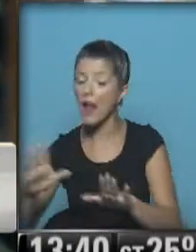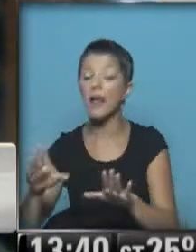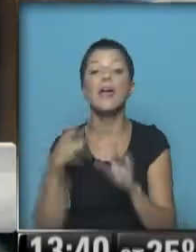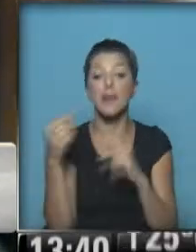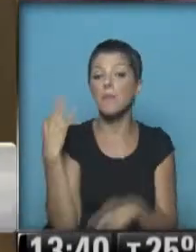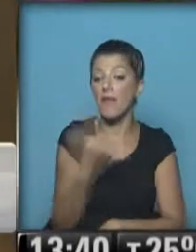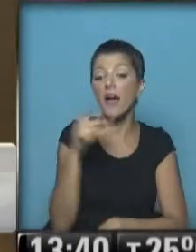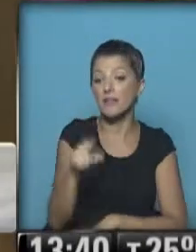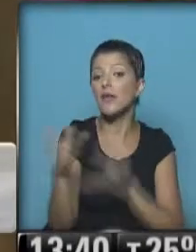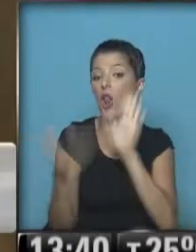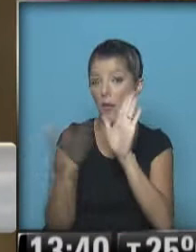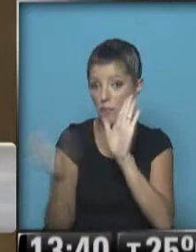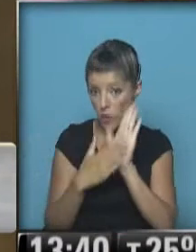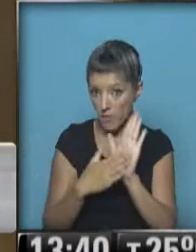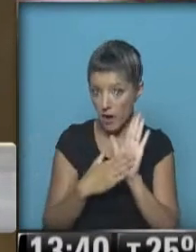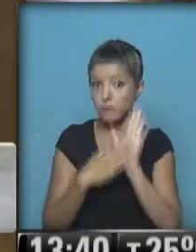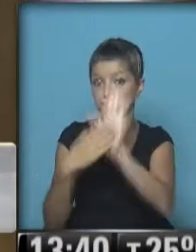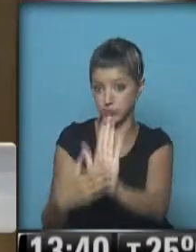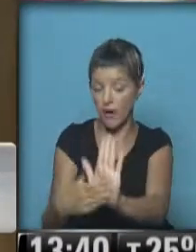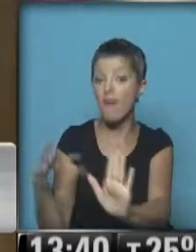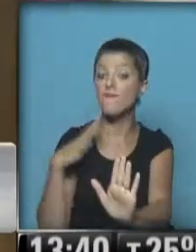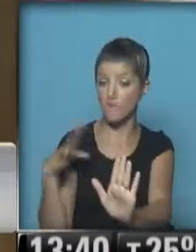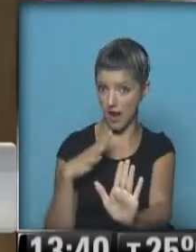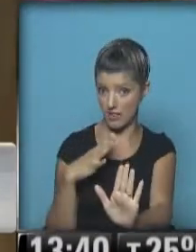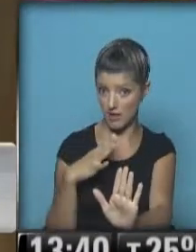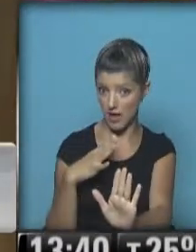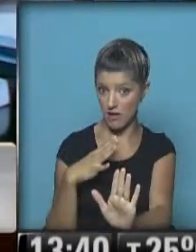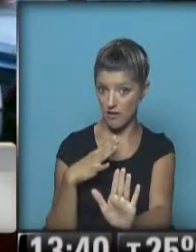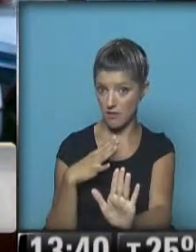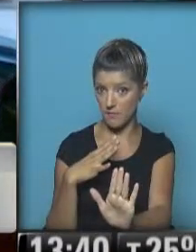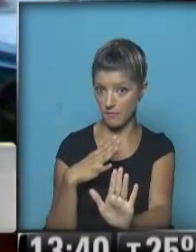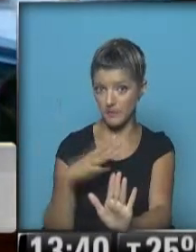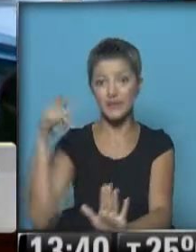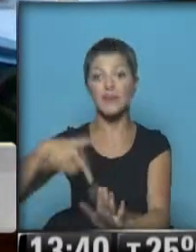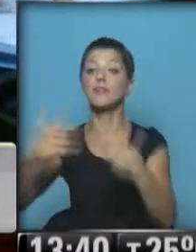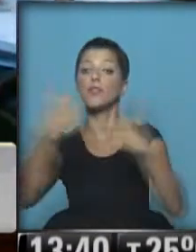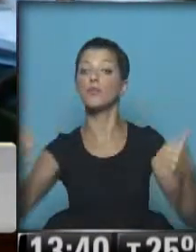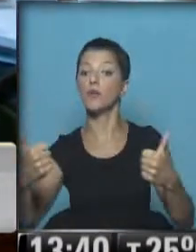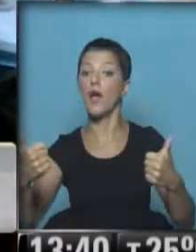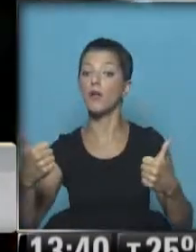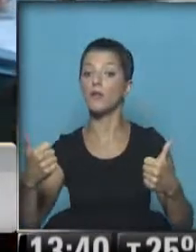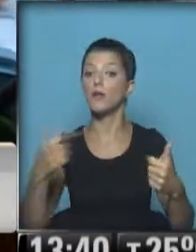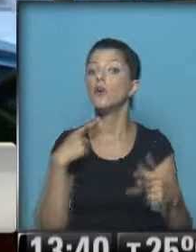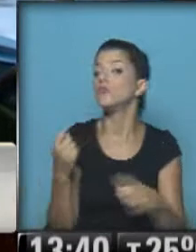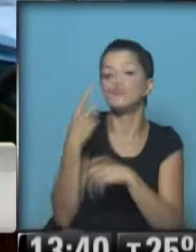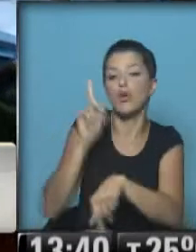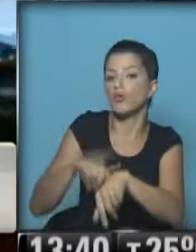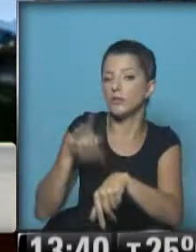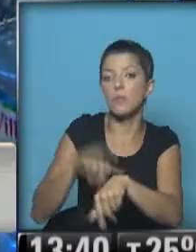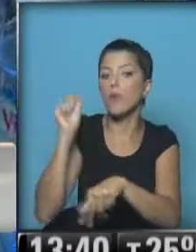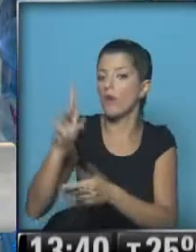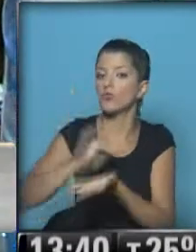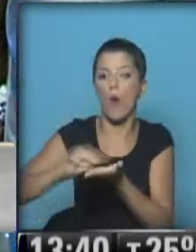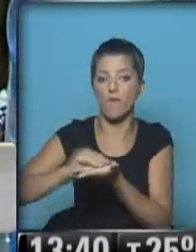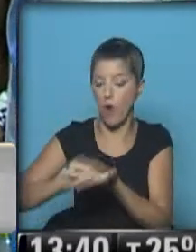presentar la cantidad de pruebas suficientes, que este tribunal no les dejó lugar a la defensa legítima, por